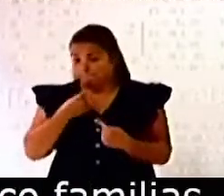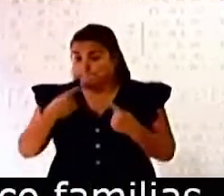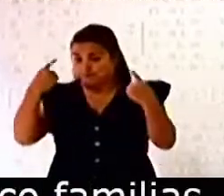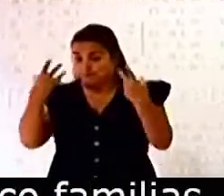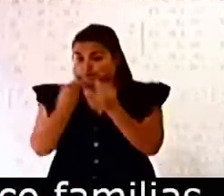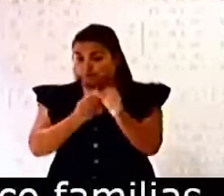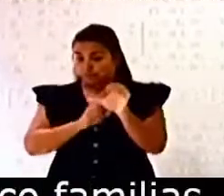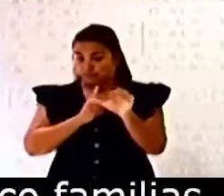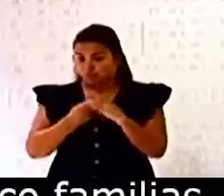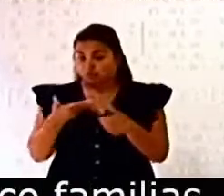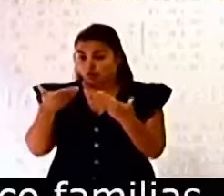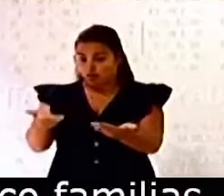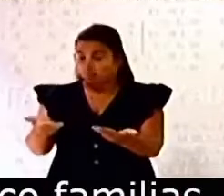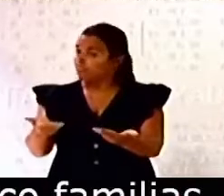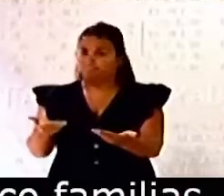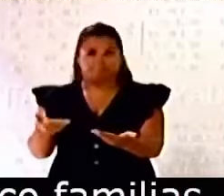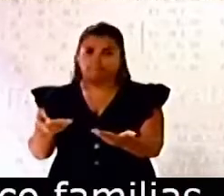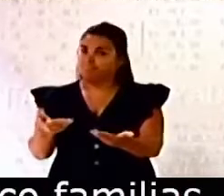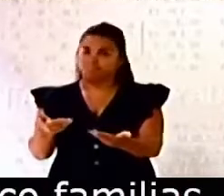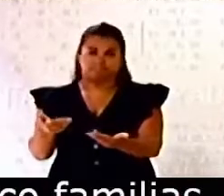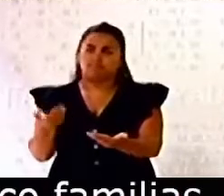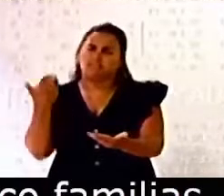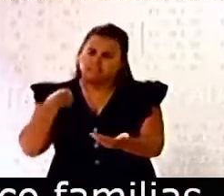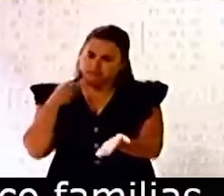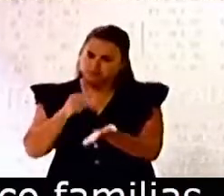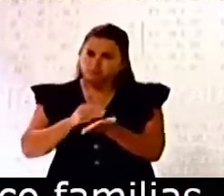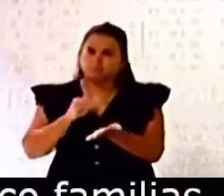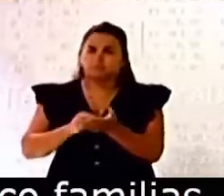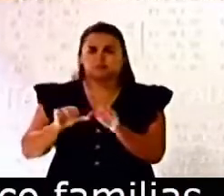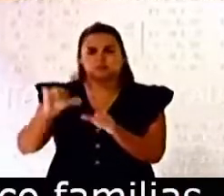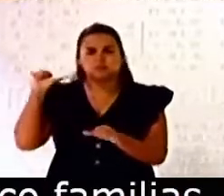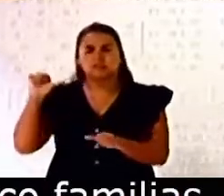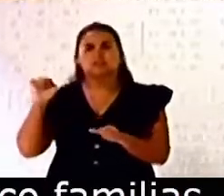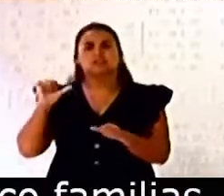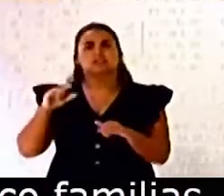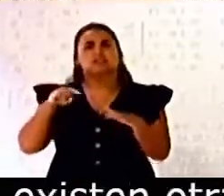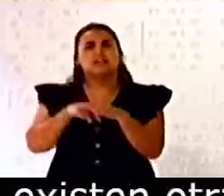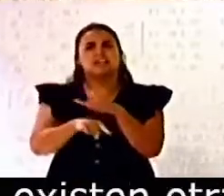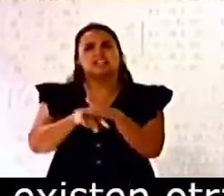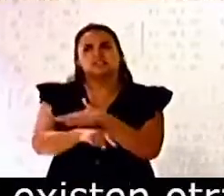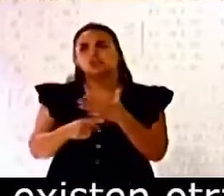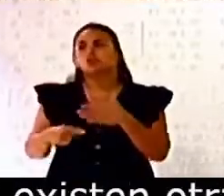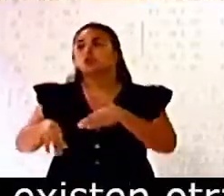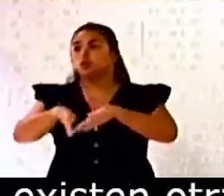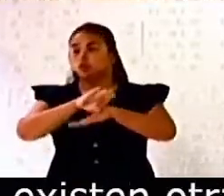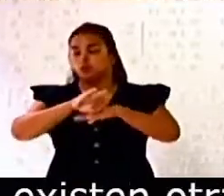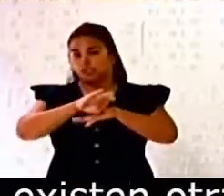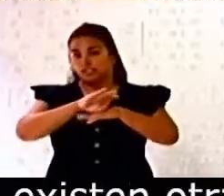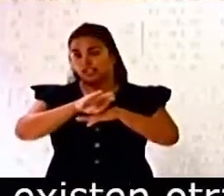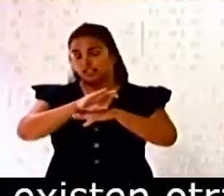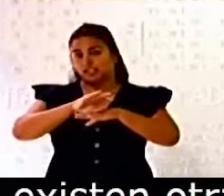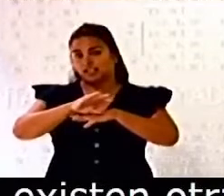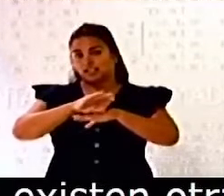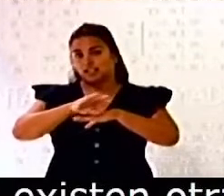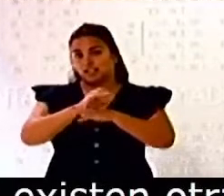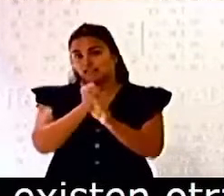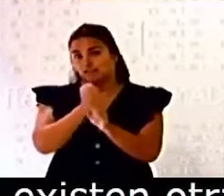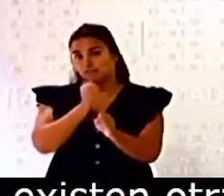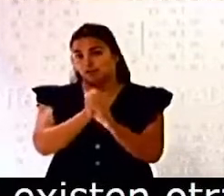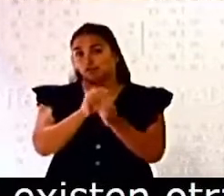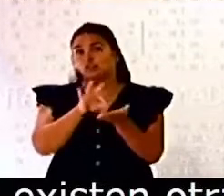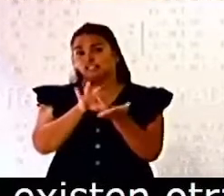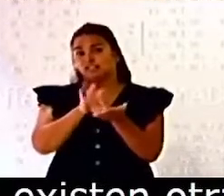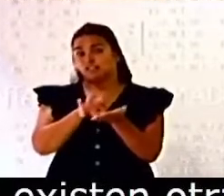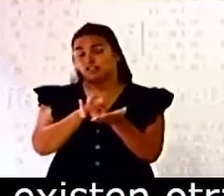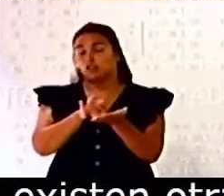Junta de Extremadura las pone en marcha, existen otras parecidas, órgano gestor, Consejería de Empleo, Servicio